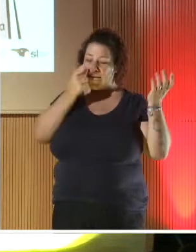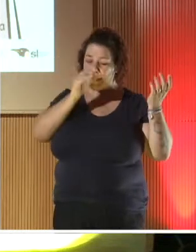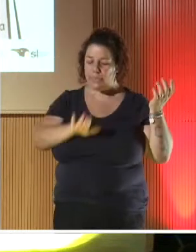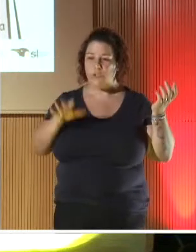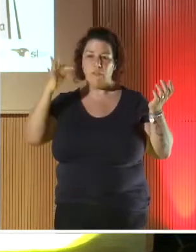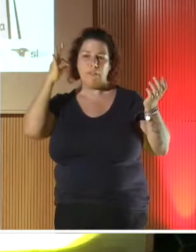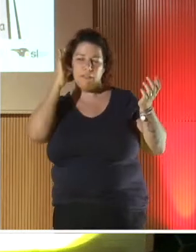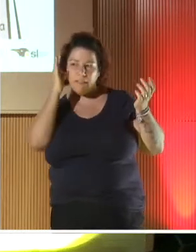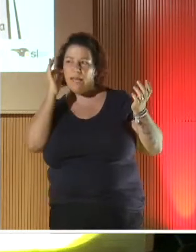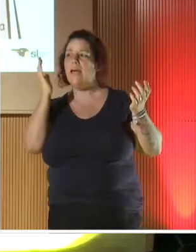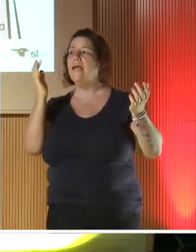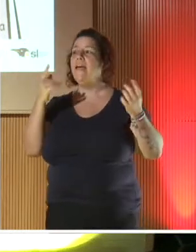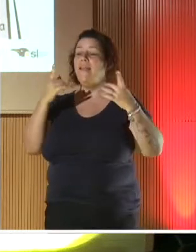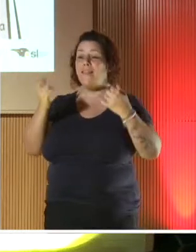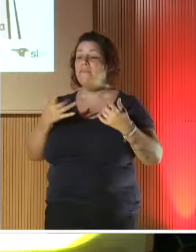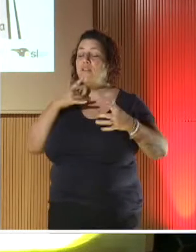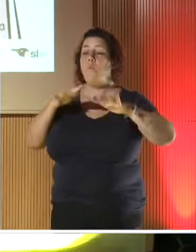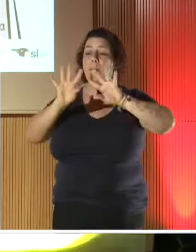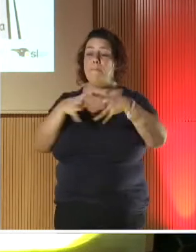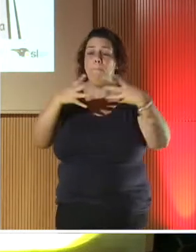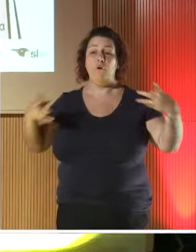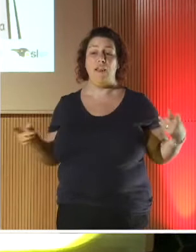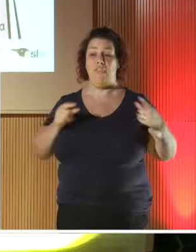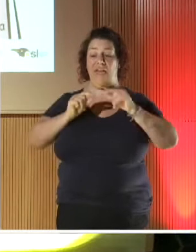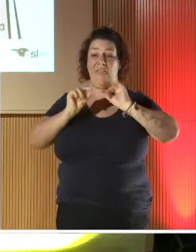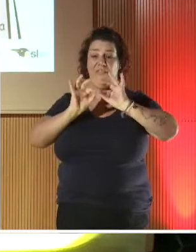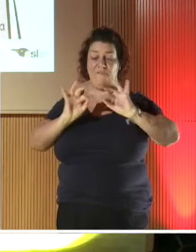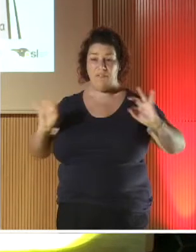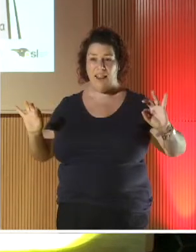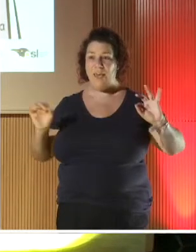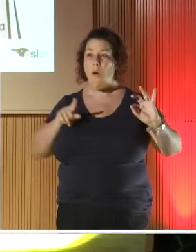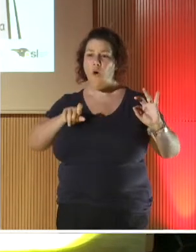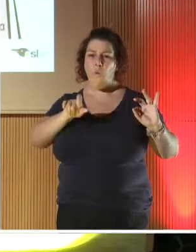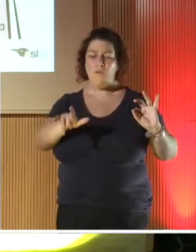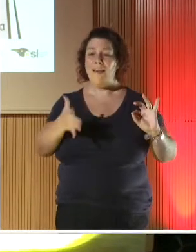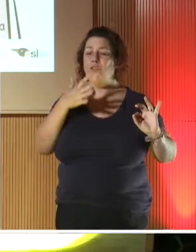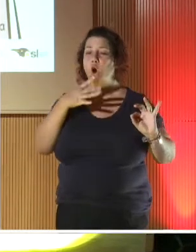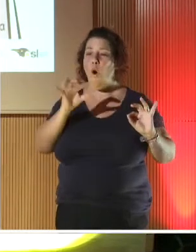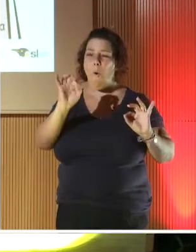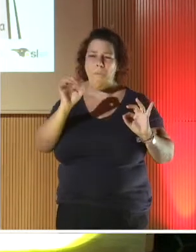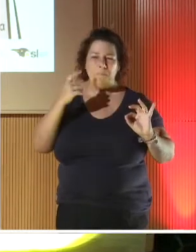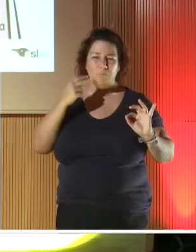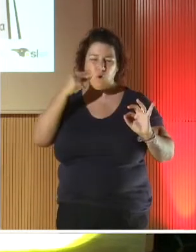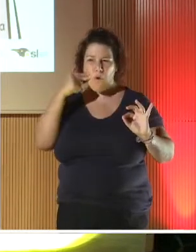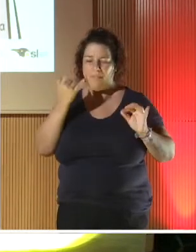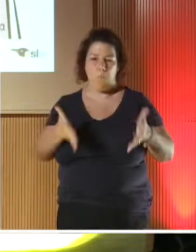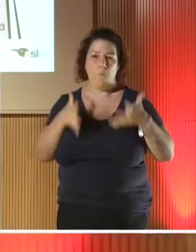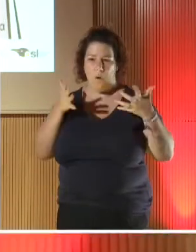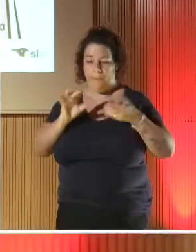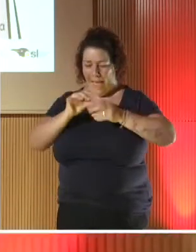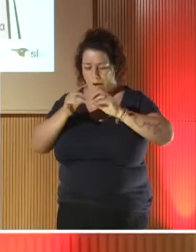o una niña que tiene que practicar la motricidad fina y le flipan los gusanitos o los socobón. ¿Podéis, por favor, abrir las cosas que os